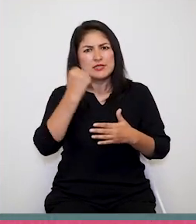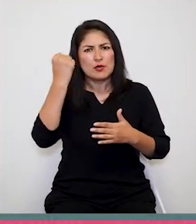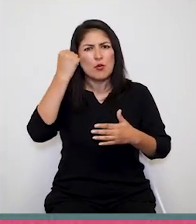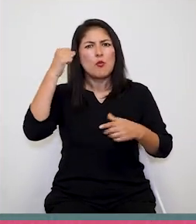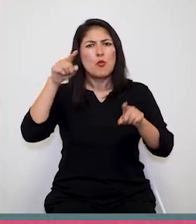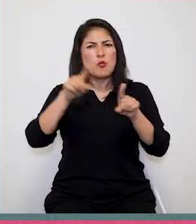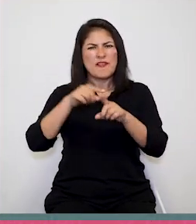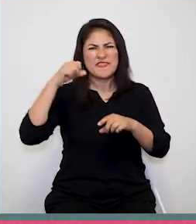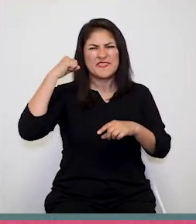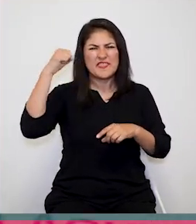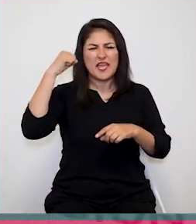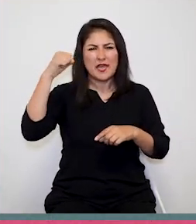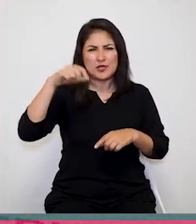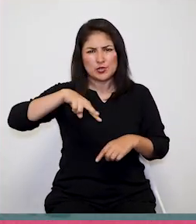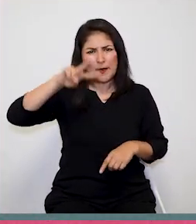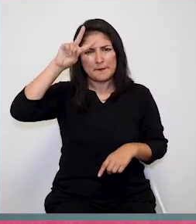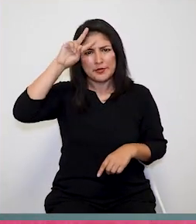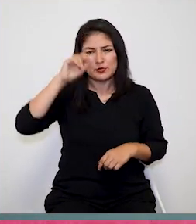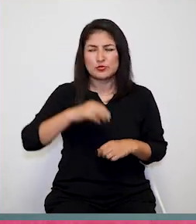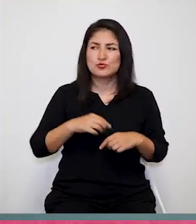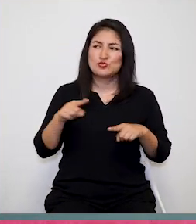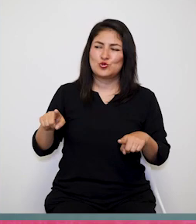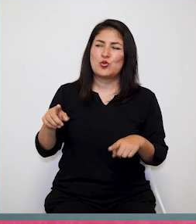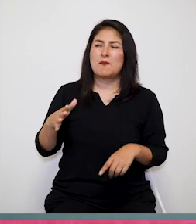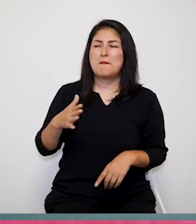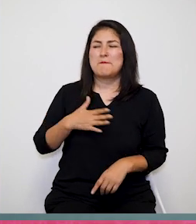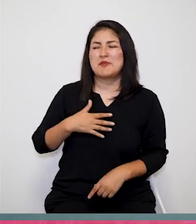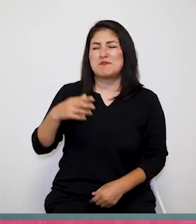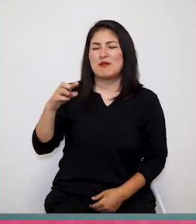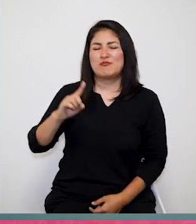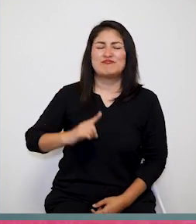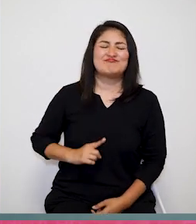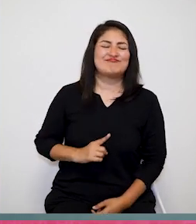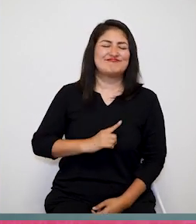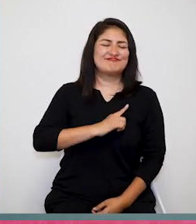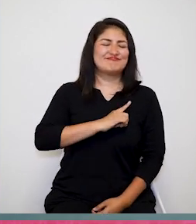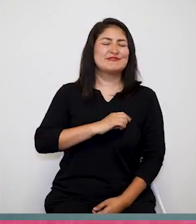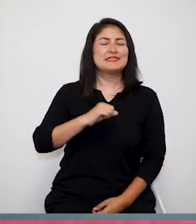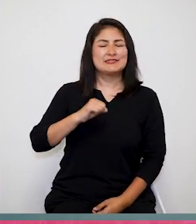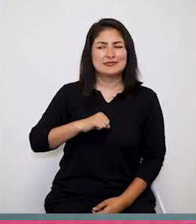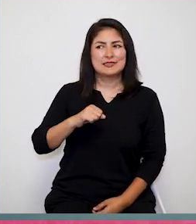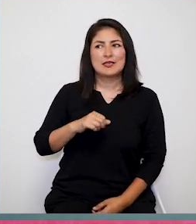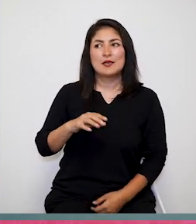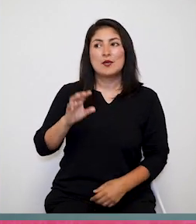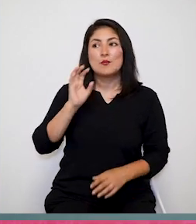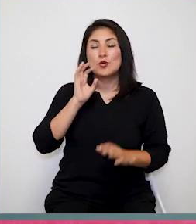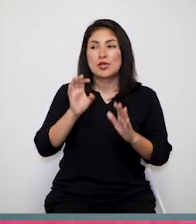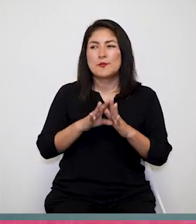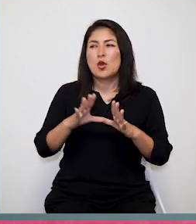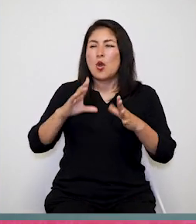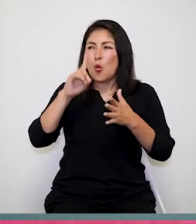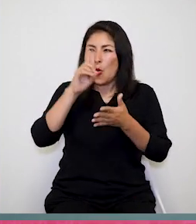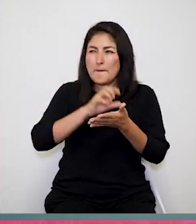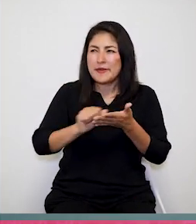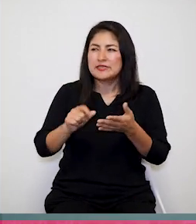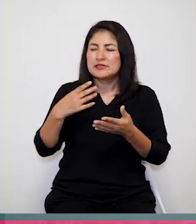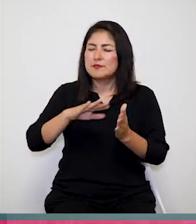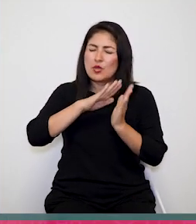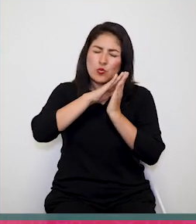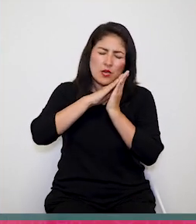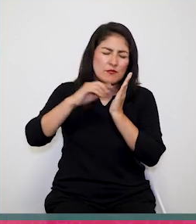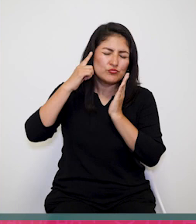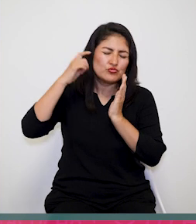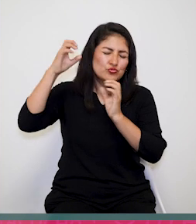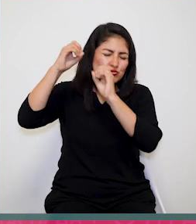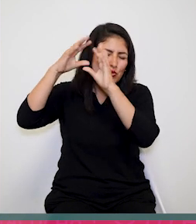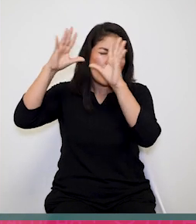básicos en nuestro país. Glorioso ser hijo de mi padre, porque les cuento, por lo menos en el mes, dos o tres veces al mes,